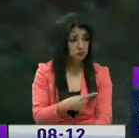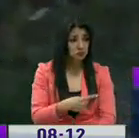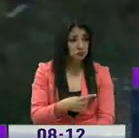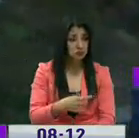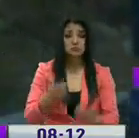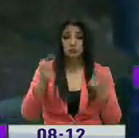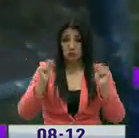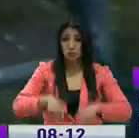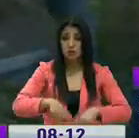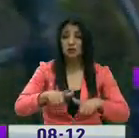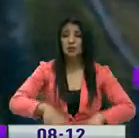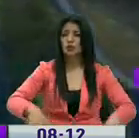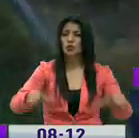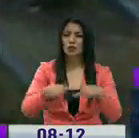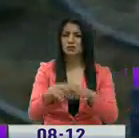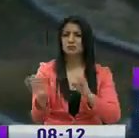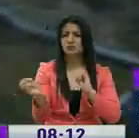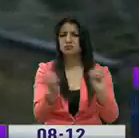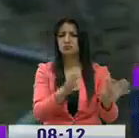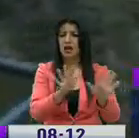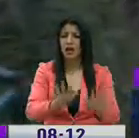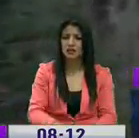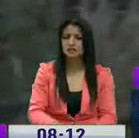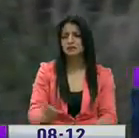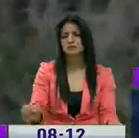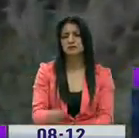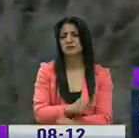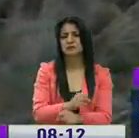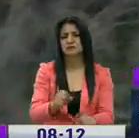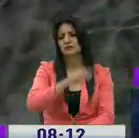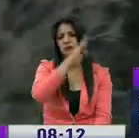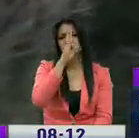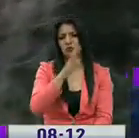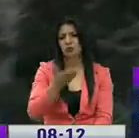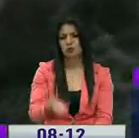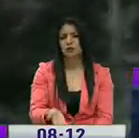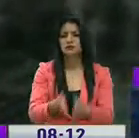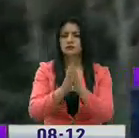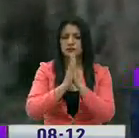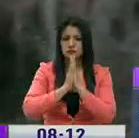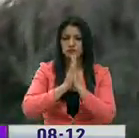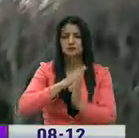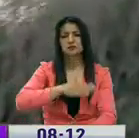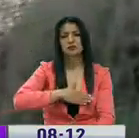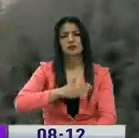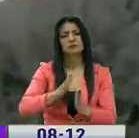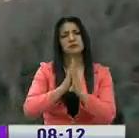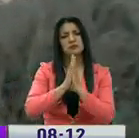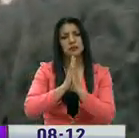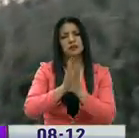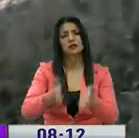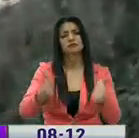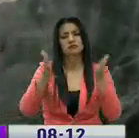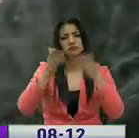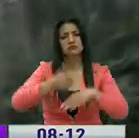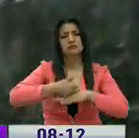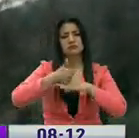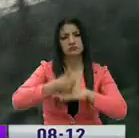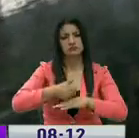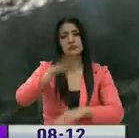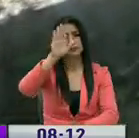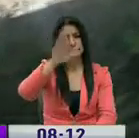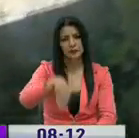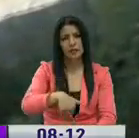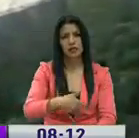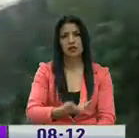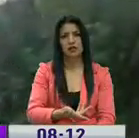en un estado, en este parque que tiene este estado así, Robert? Así que nosotros hacemos un llamado de atención a las autoridades para que vengan